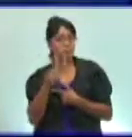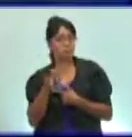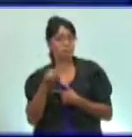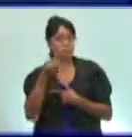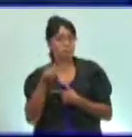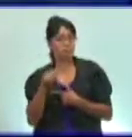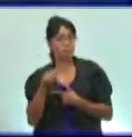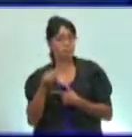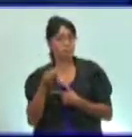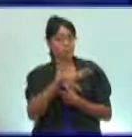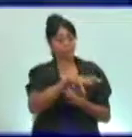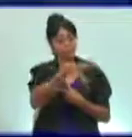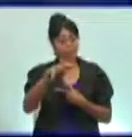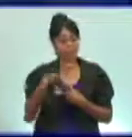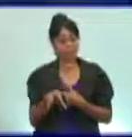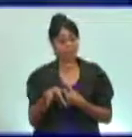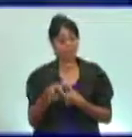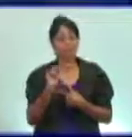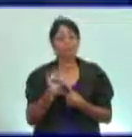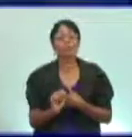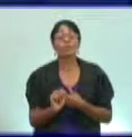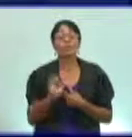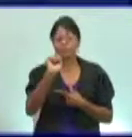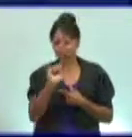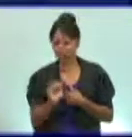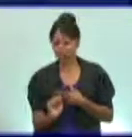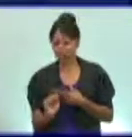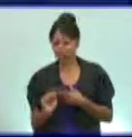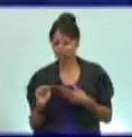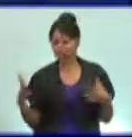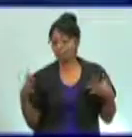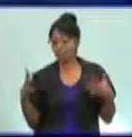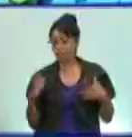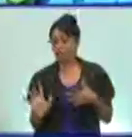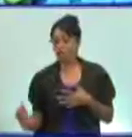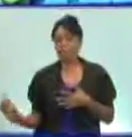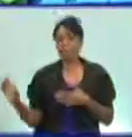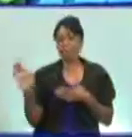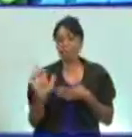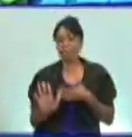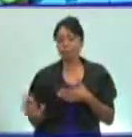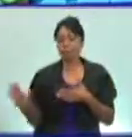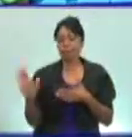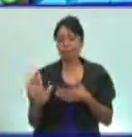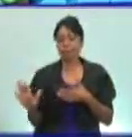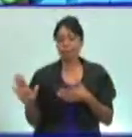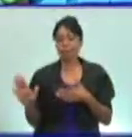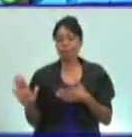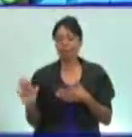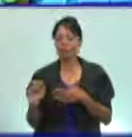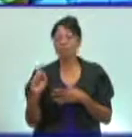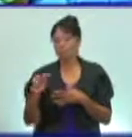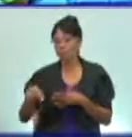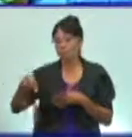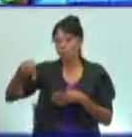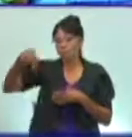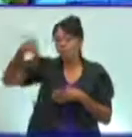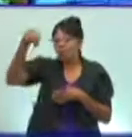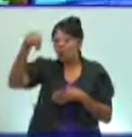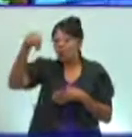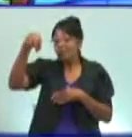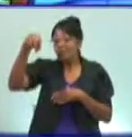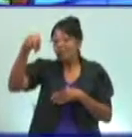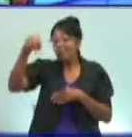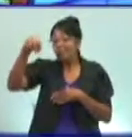subtropical, también, mírenla acá, es toda esta zona en el hemisferio norte y en el hemisferio